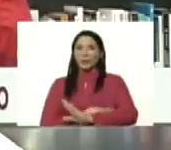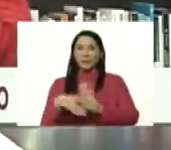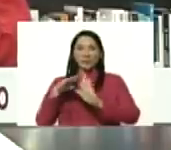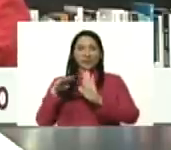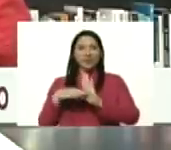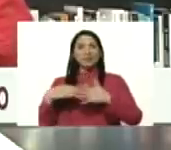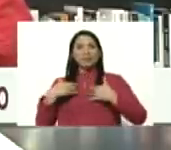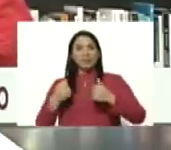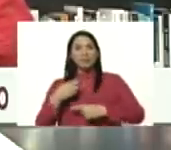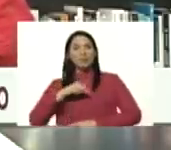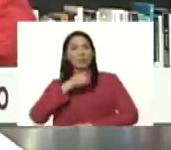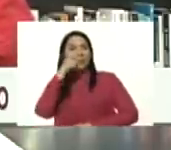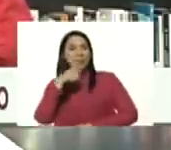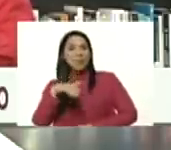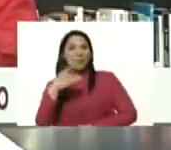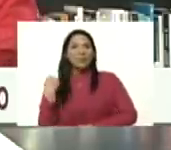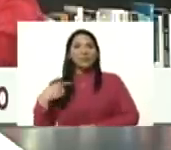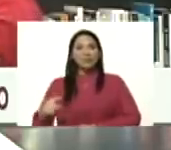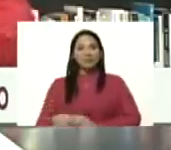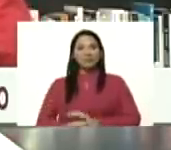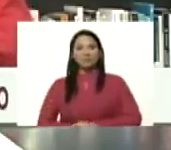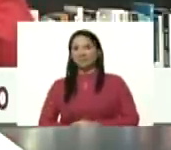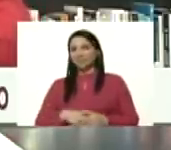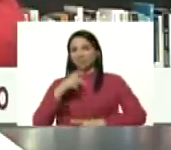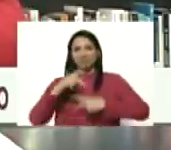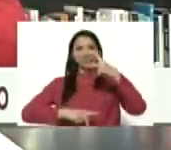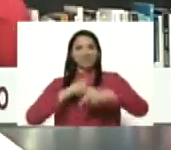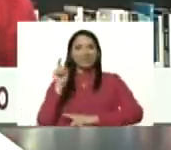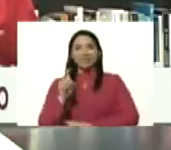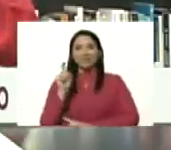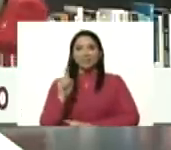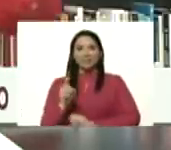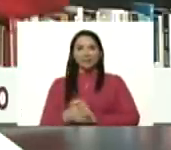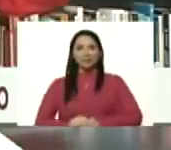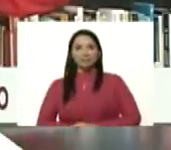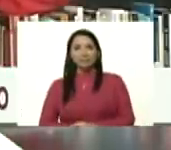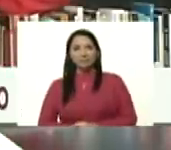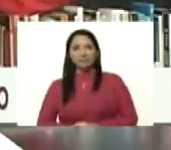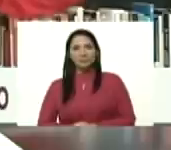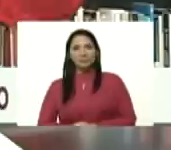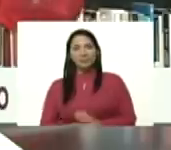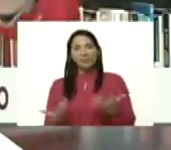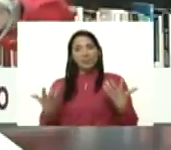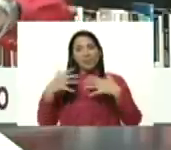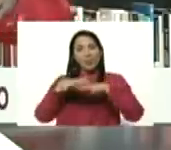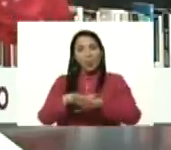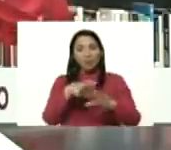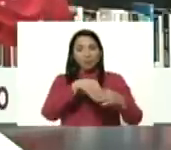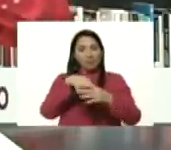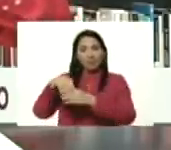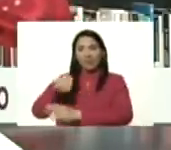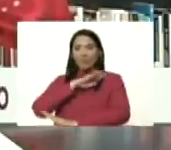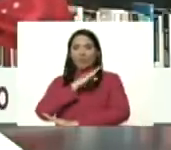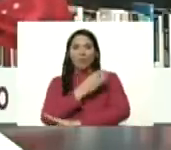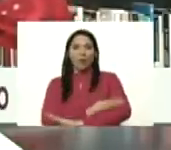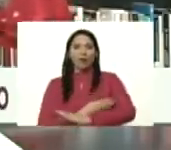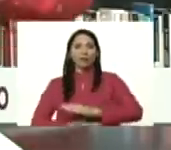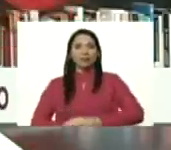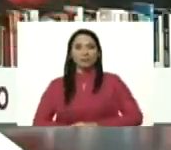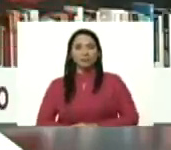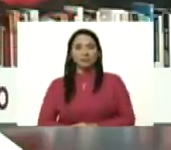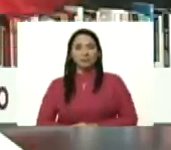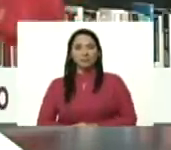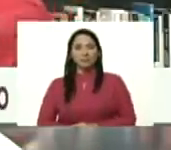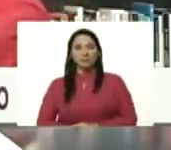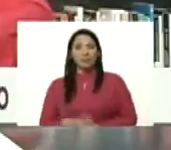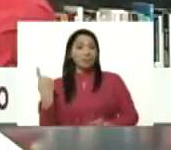nuestro pueblo pueda tener la producción necesaria. Hemos combinado una cuarentena radical